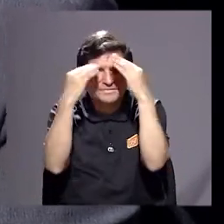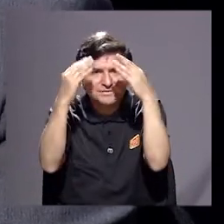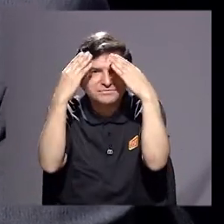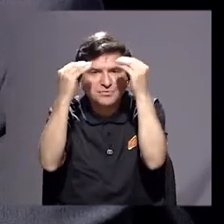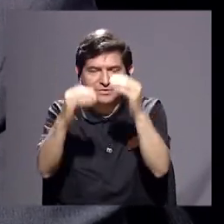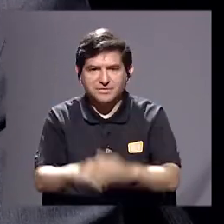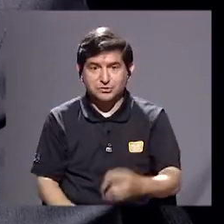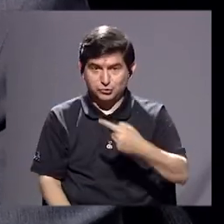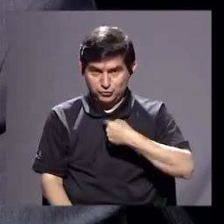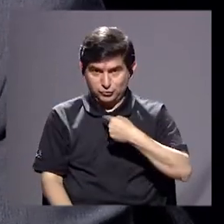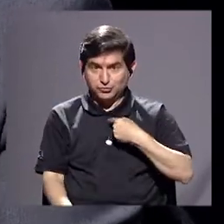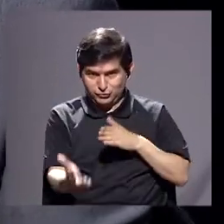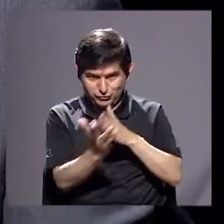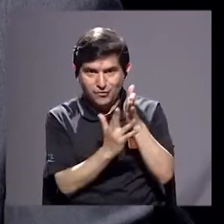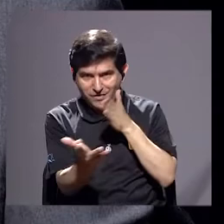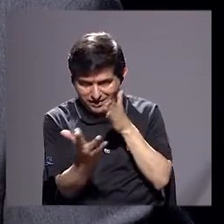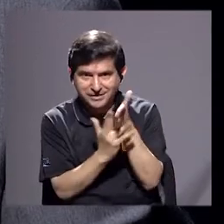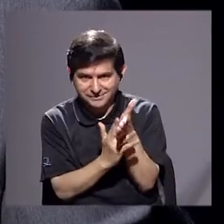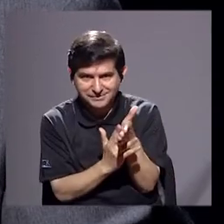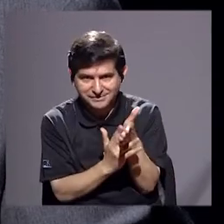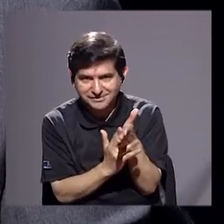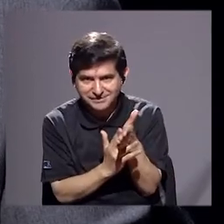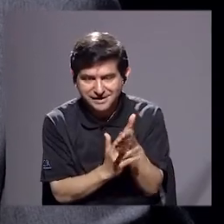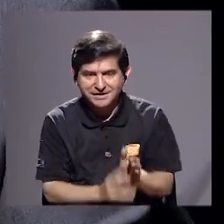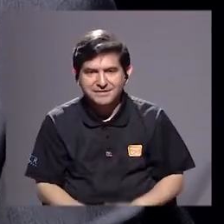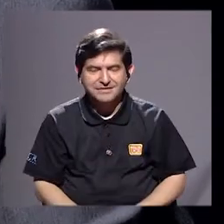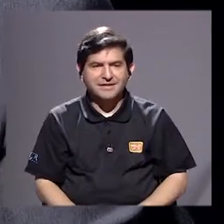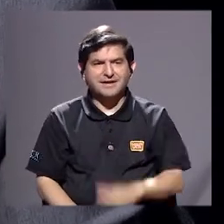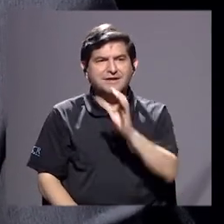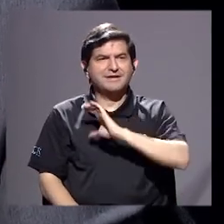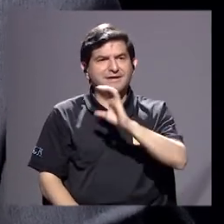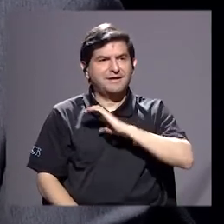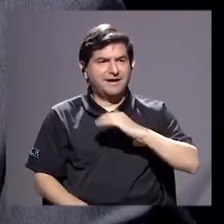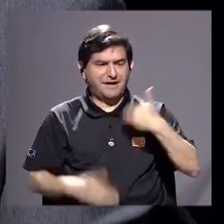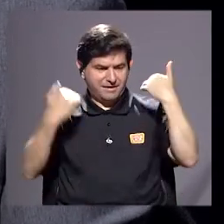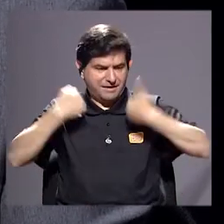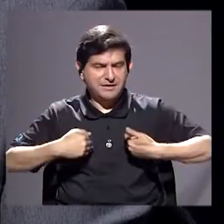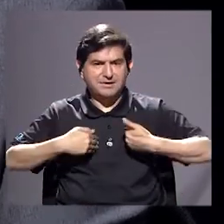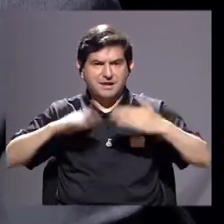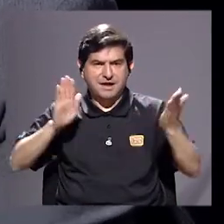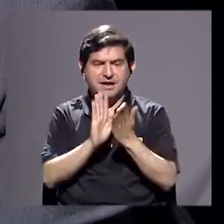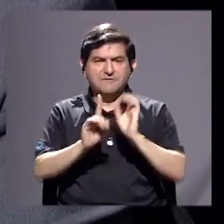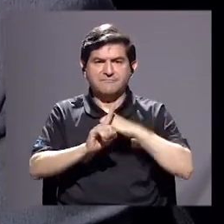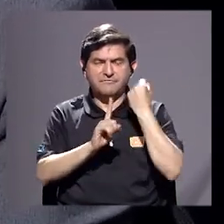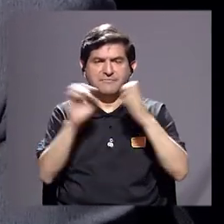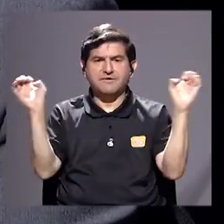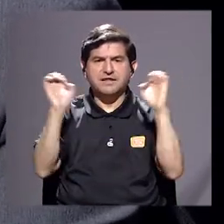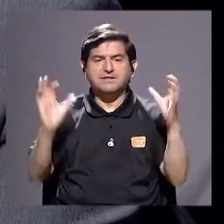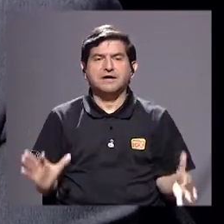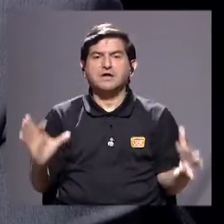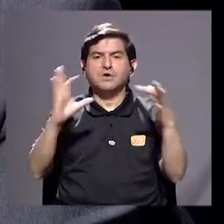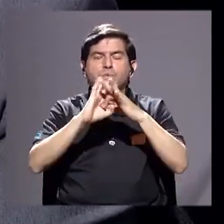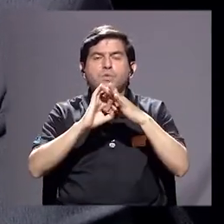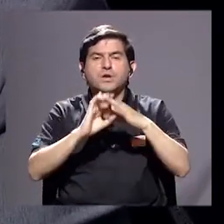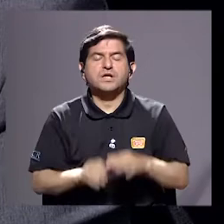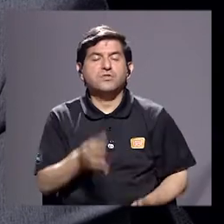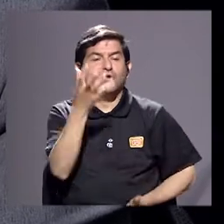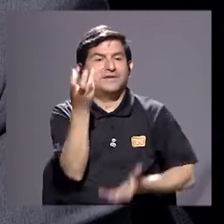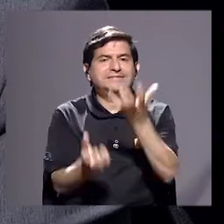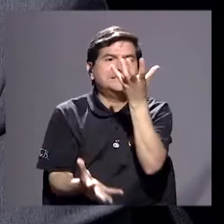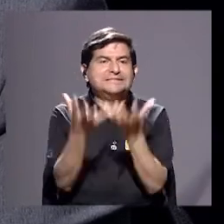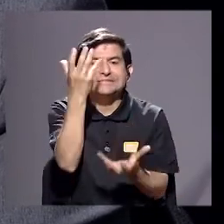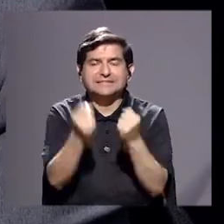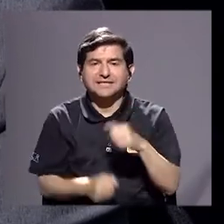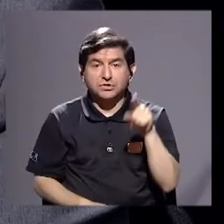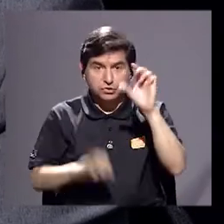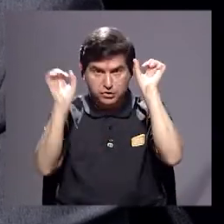por lo menos a la que yo he tenido acceso de el factor humano frente a la situación de emergencia está vinculada al tema de incendios que